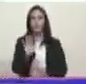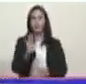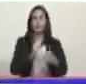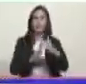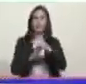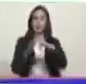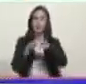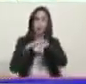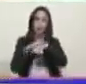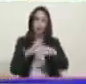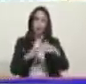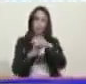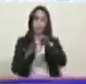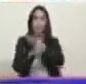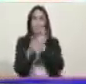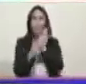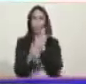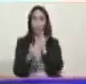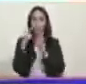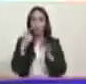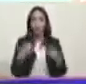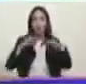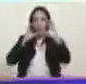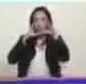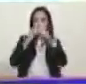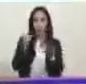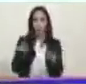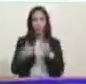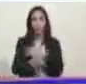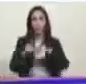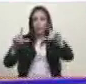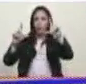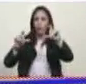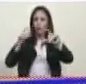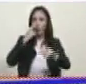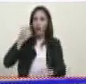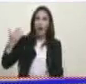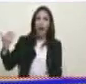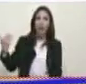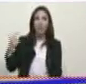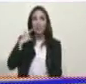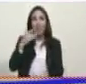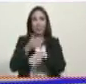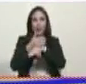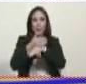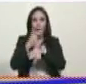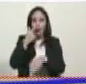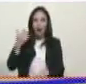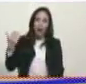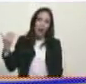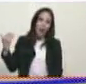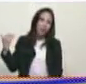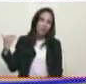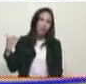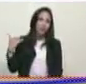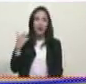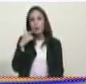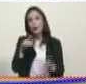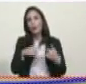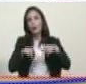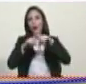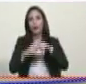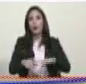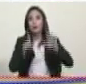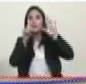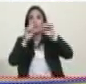interrumpa, Hipólito, ahora seguimos hablando. Ven para acá la cámara. Mira esta foto, esto fue un día muy temprano. Esto serían las 6 de la mañana,